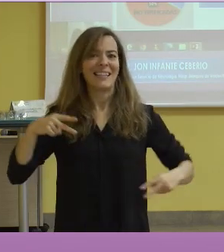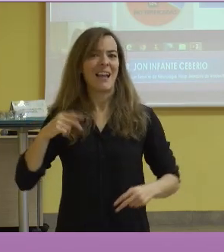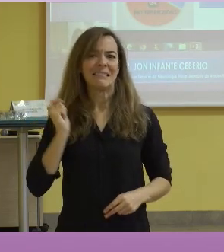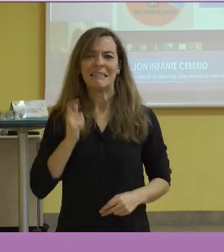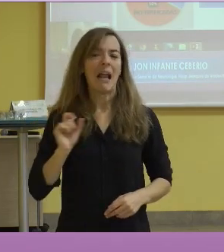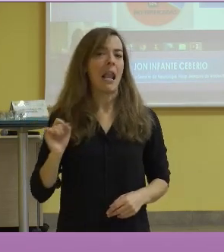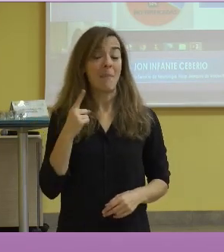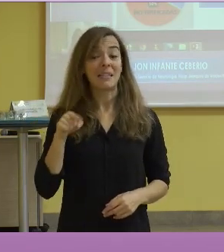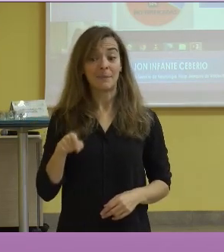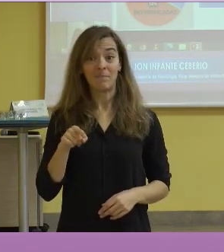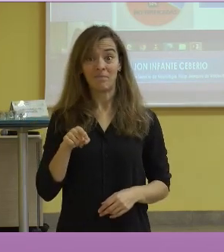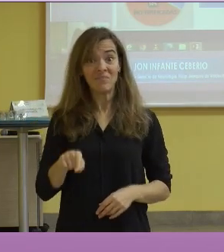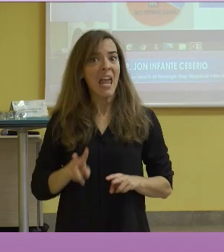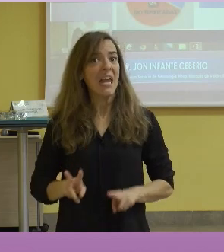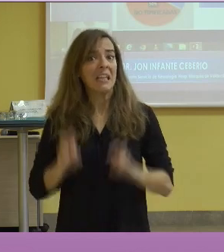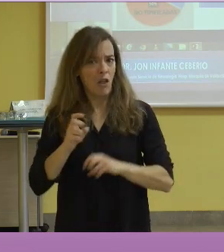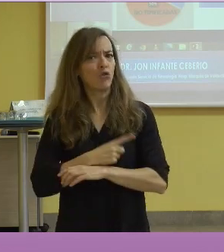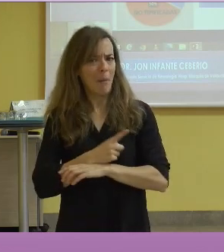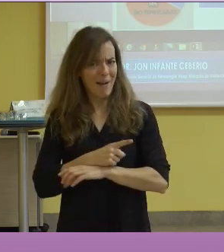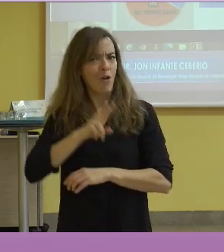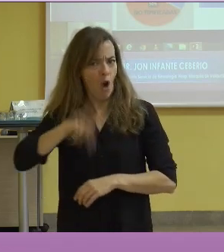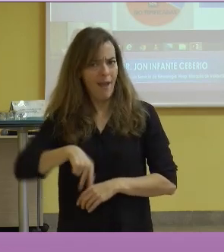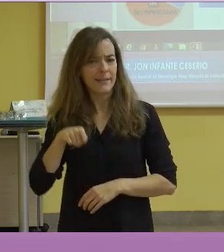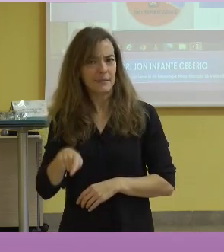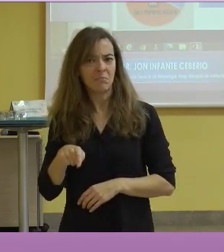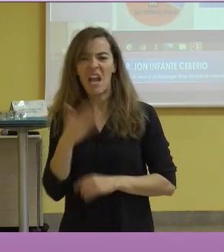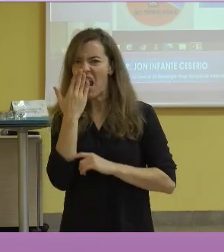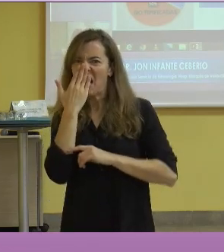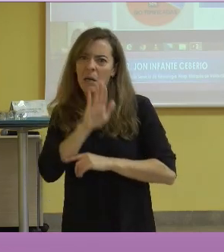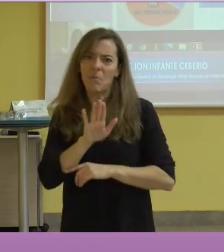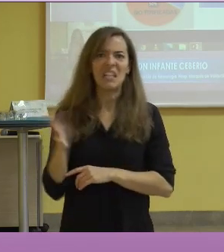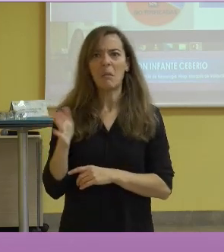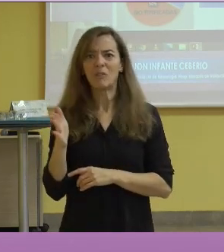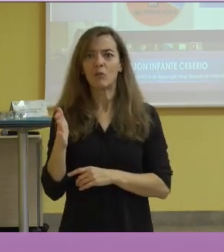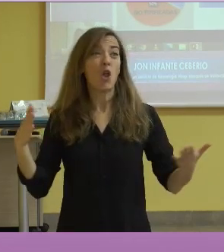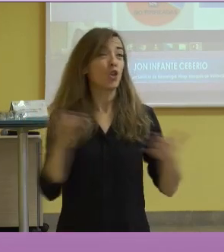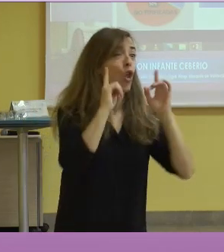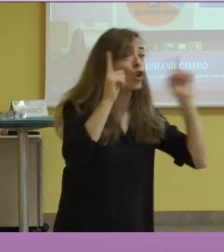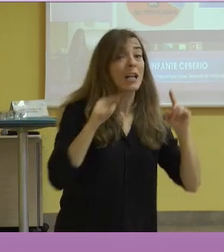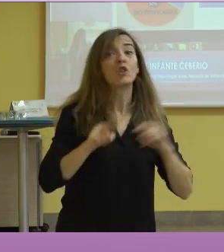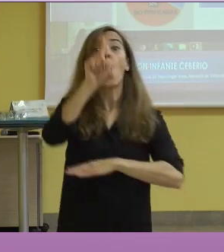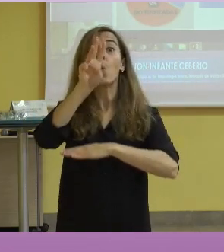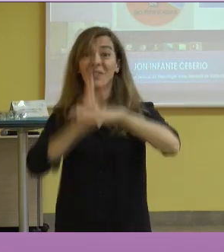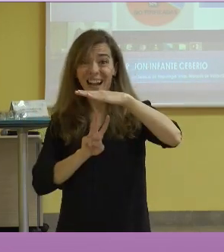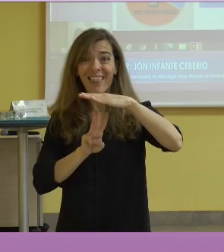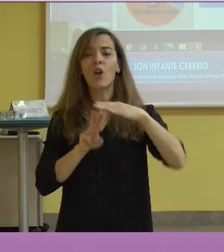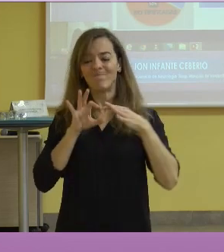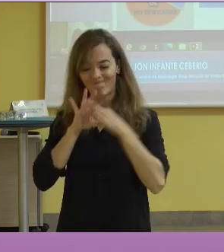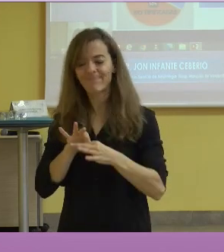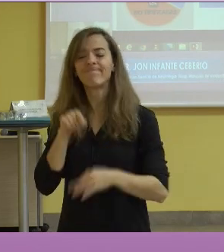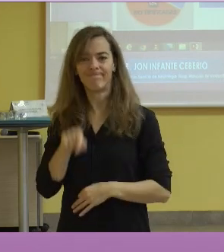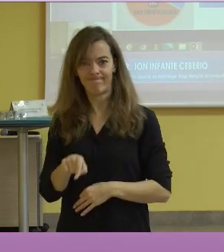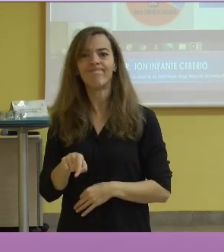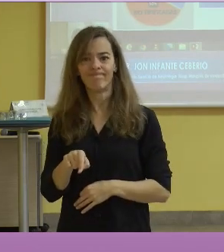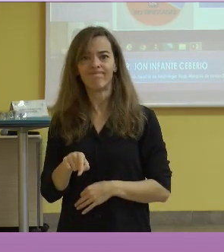estas ataxias de inicio temprano, fijaros, representa más o menos 1/3 de todos los casos. 1/3 de las ataxias degenerativas que